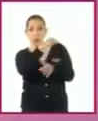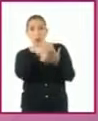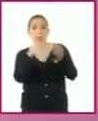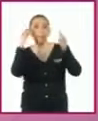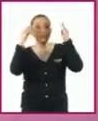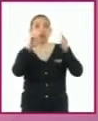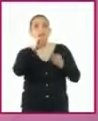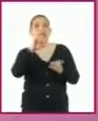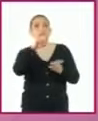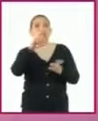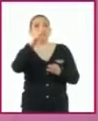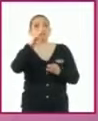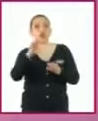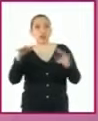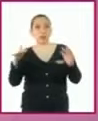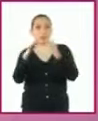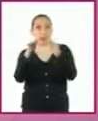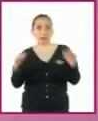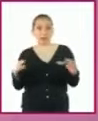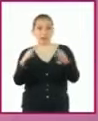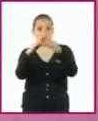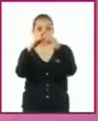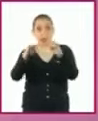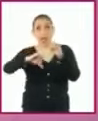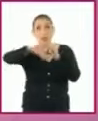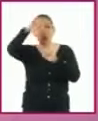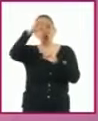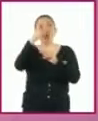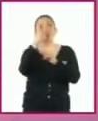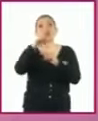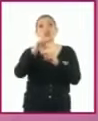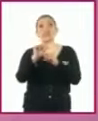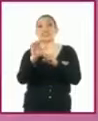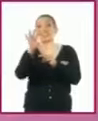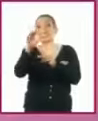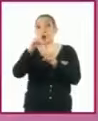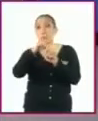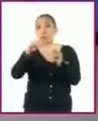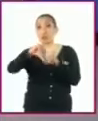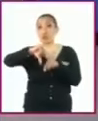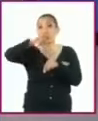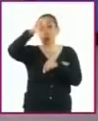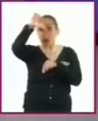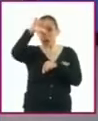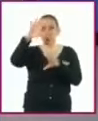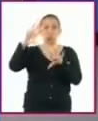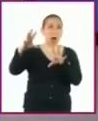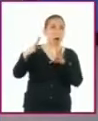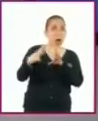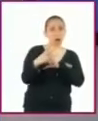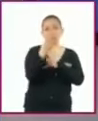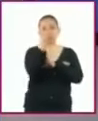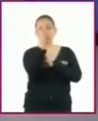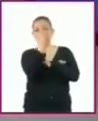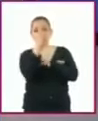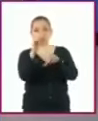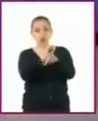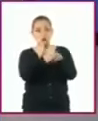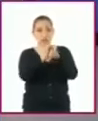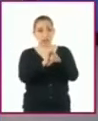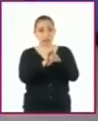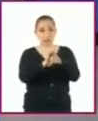Museo del Louvre en París, Francia. Tiene una altura de 2.75 metros, algo así como dos coches